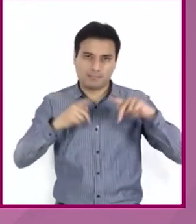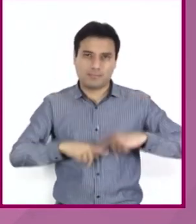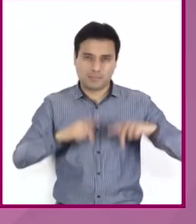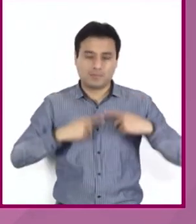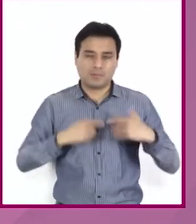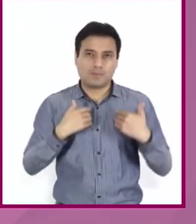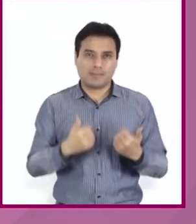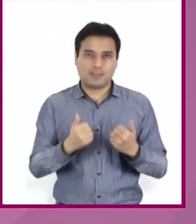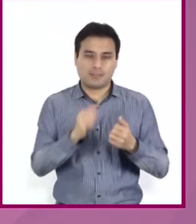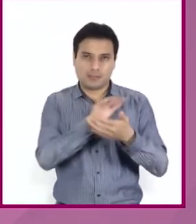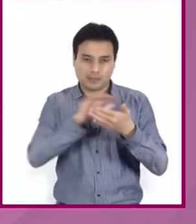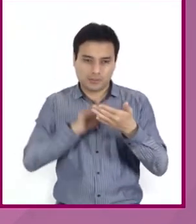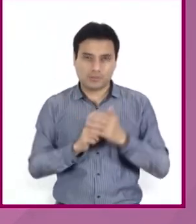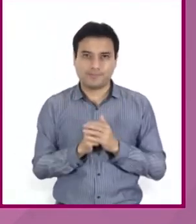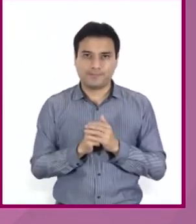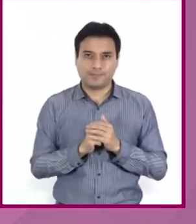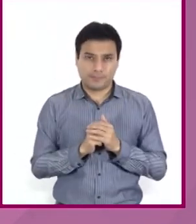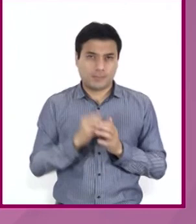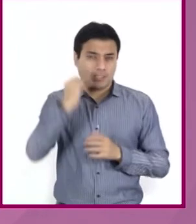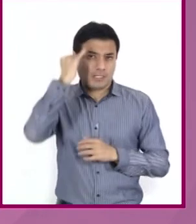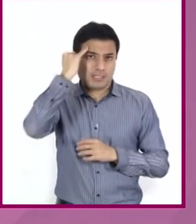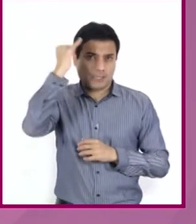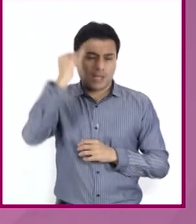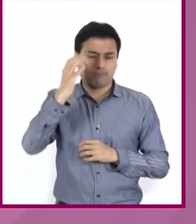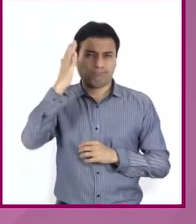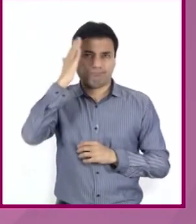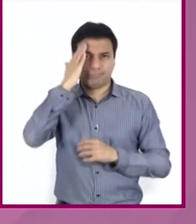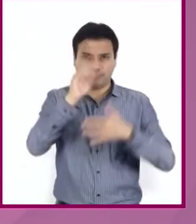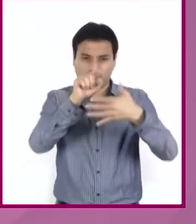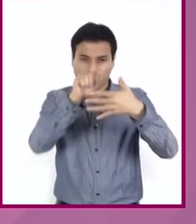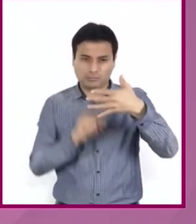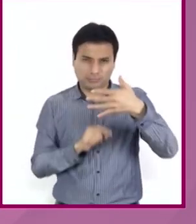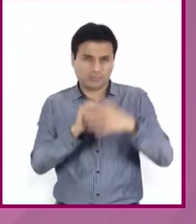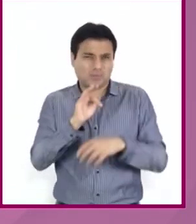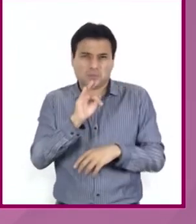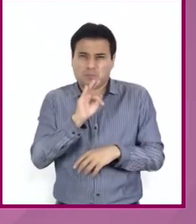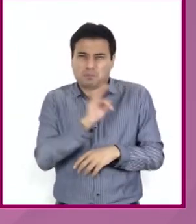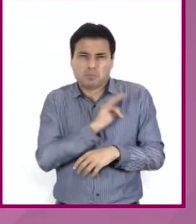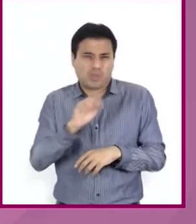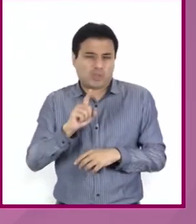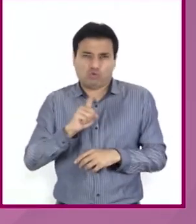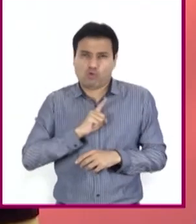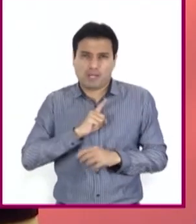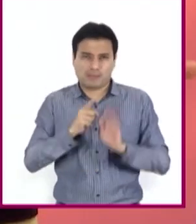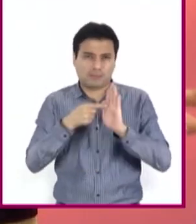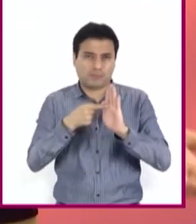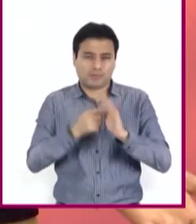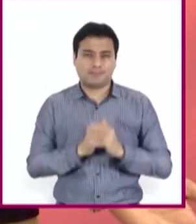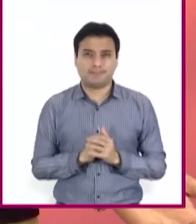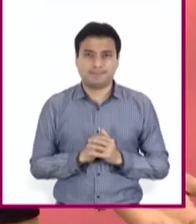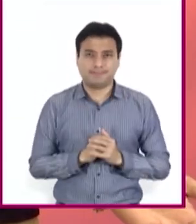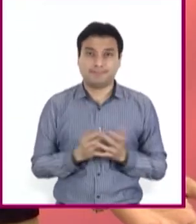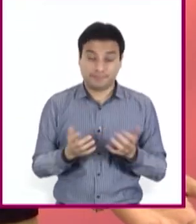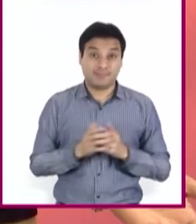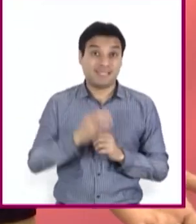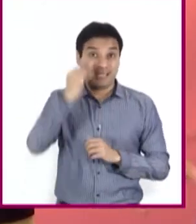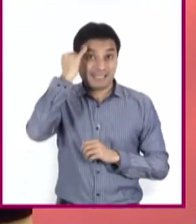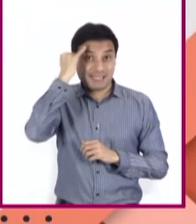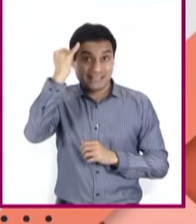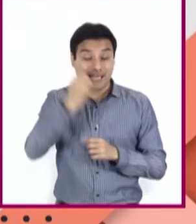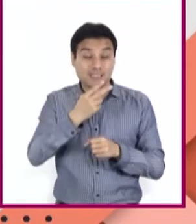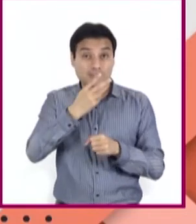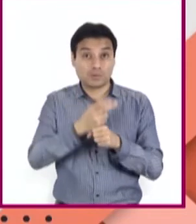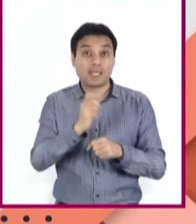texto. Son autónomas ya que no dependen de otras para ser comprensibles y las ideas